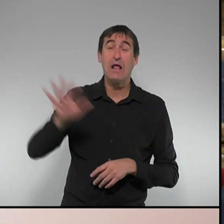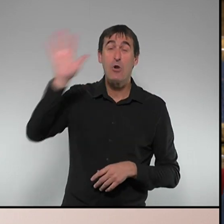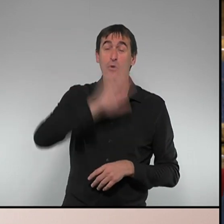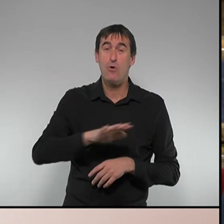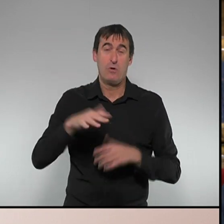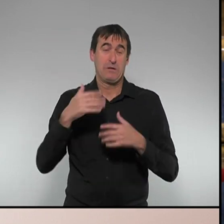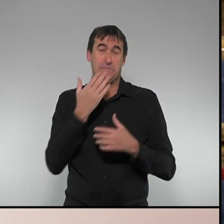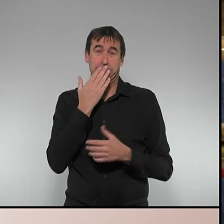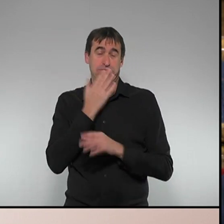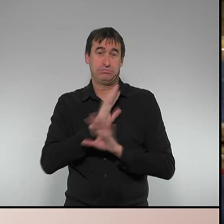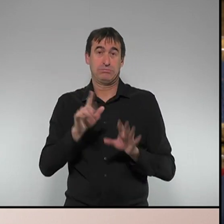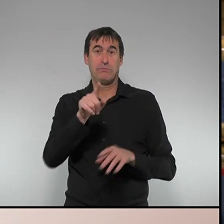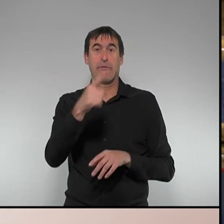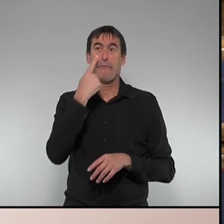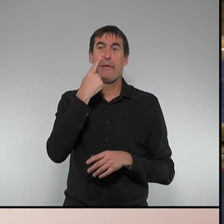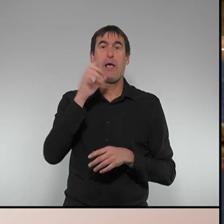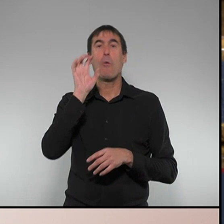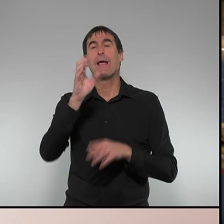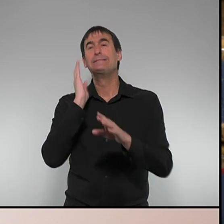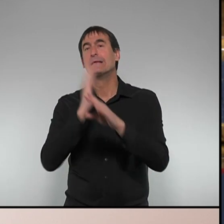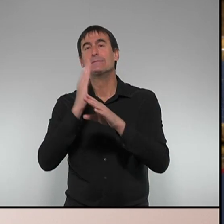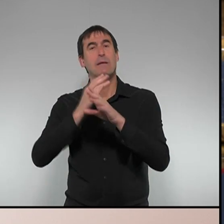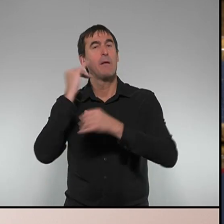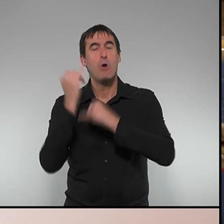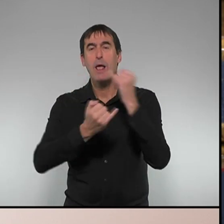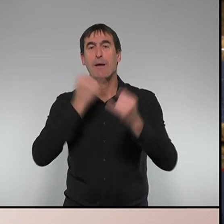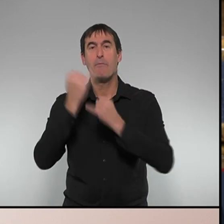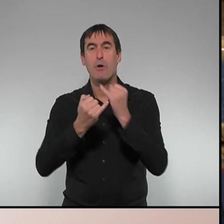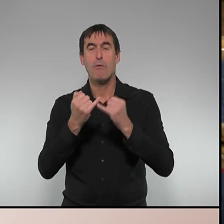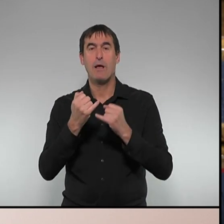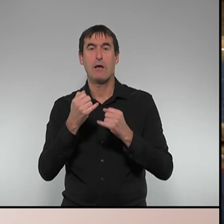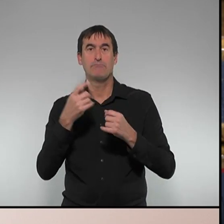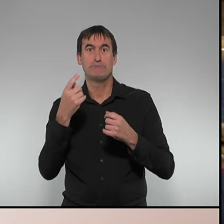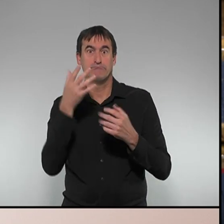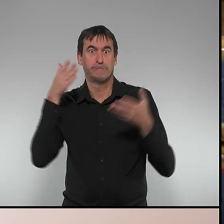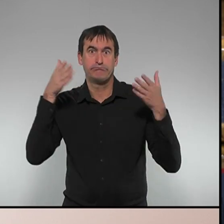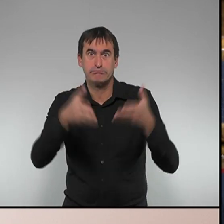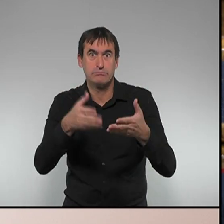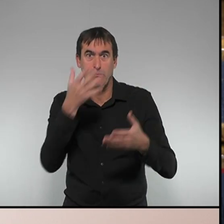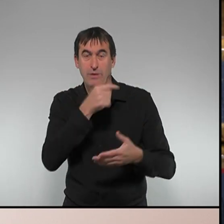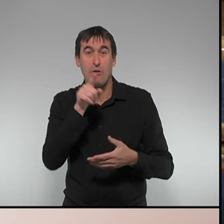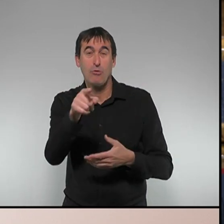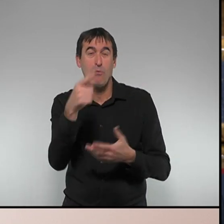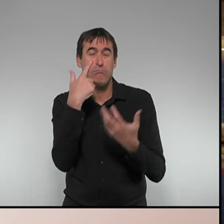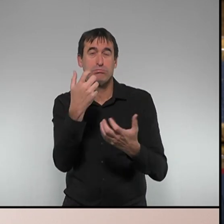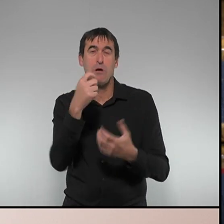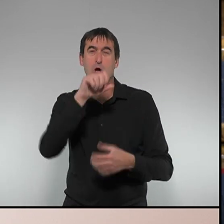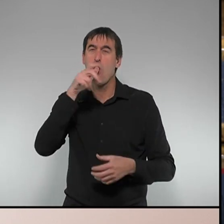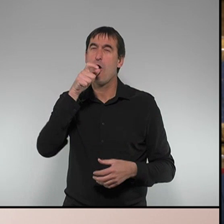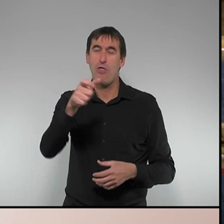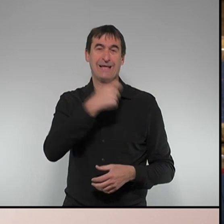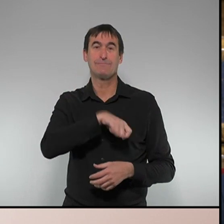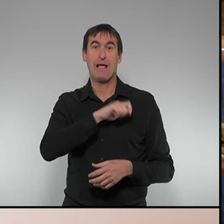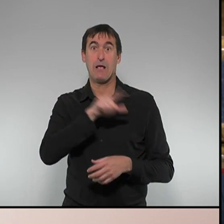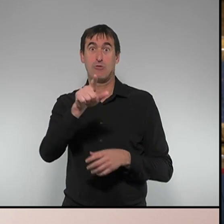siempre envuelta en problemas y con la que no se puede contar. Y volvió a demostrar usted su hispanofobia escapando para no oír